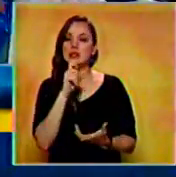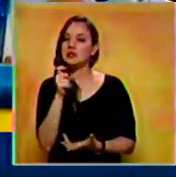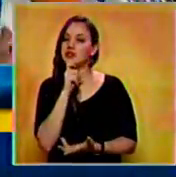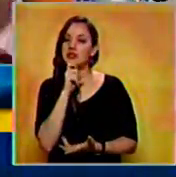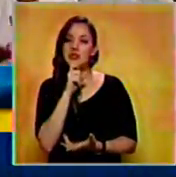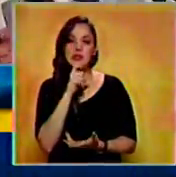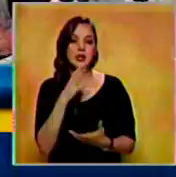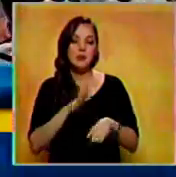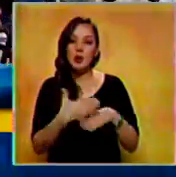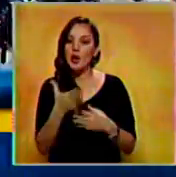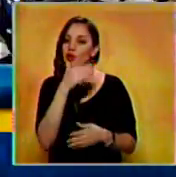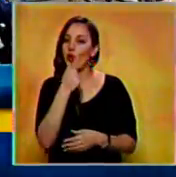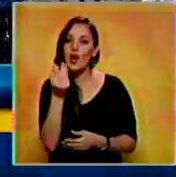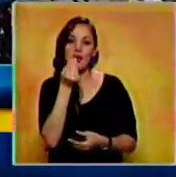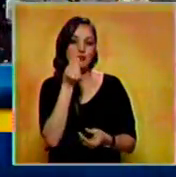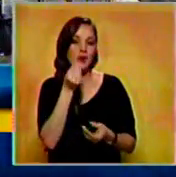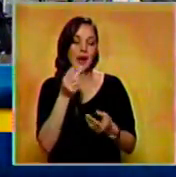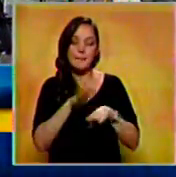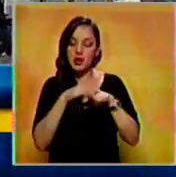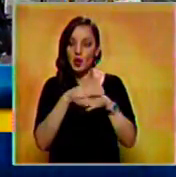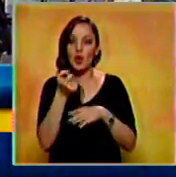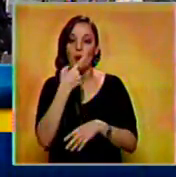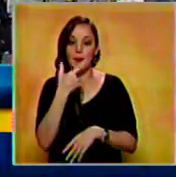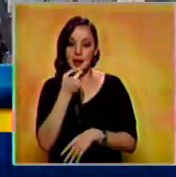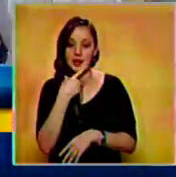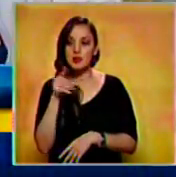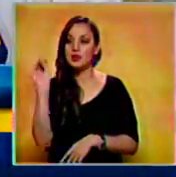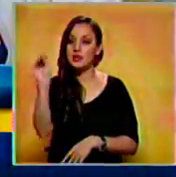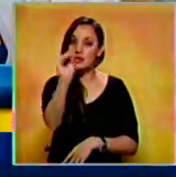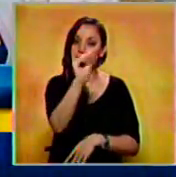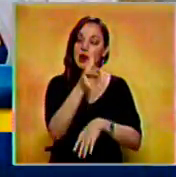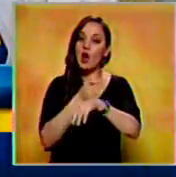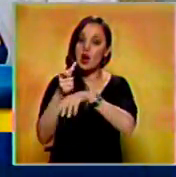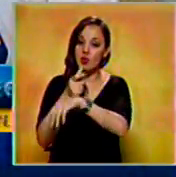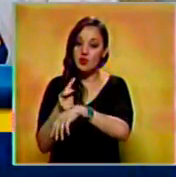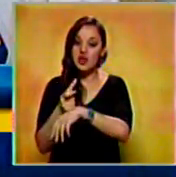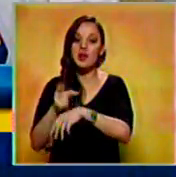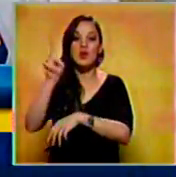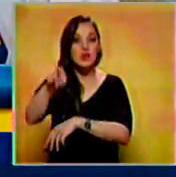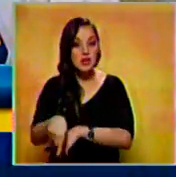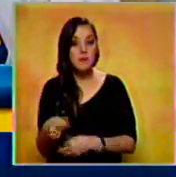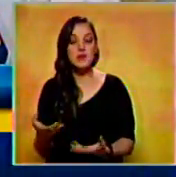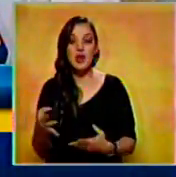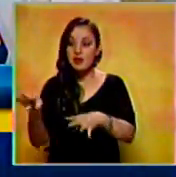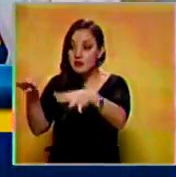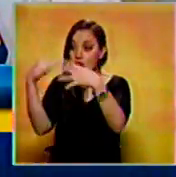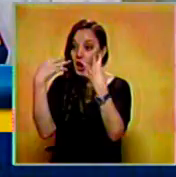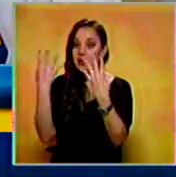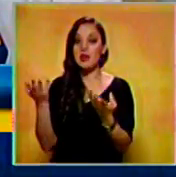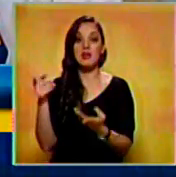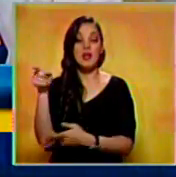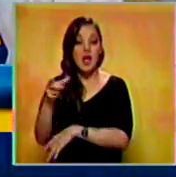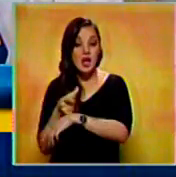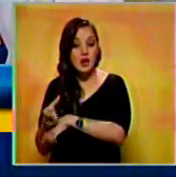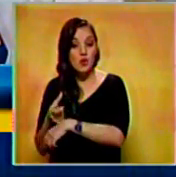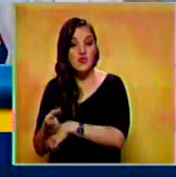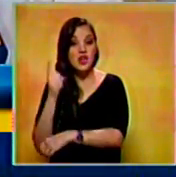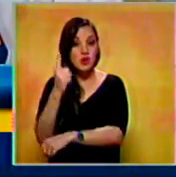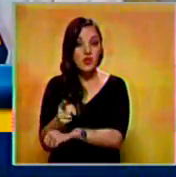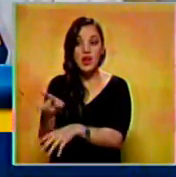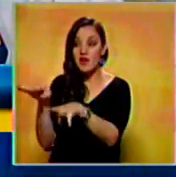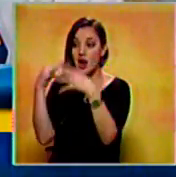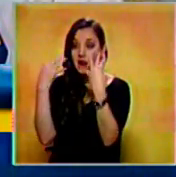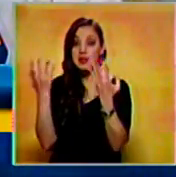ese sector e hicieron un llamado al gobierno y a la colectividad y es un llamado a la atención que hacemos al gobierno para